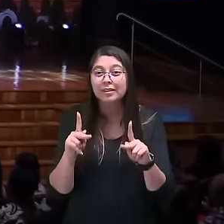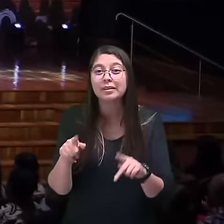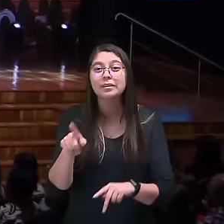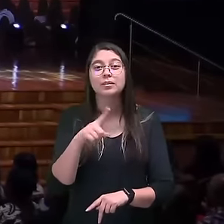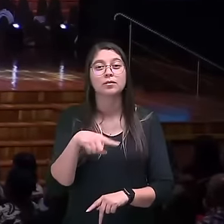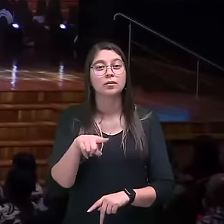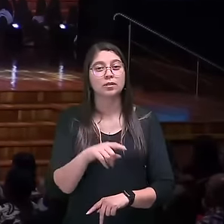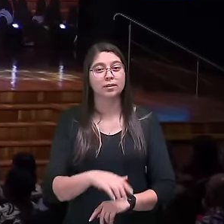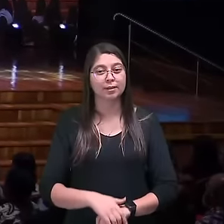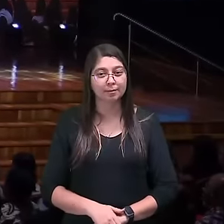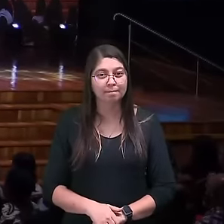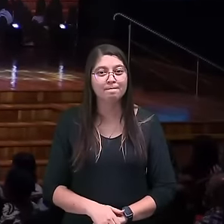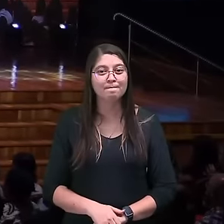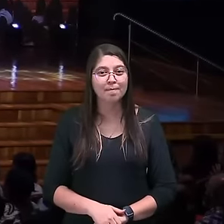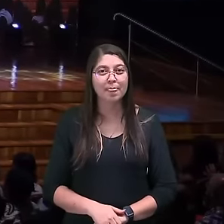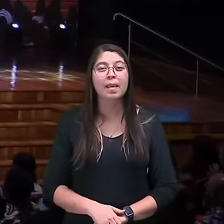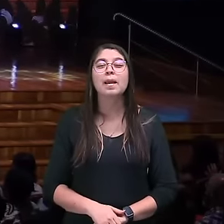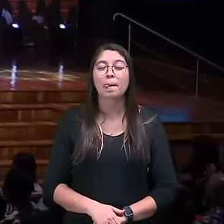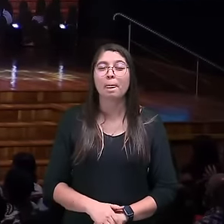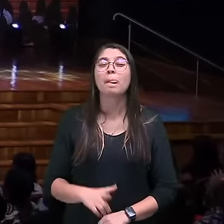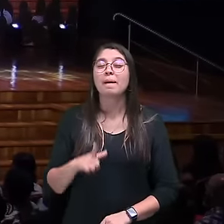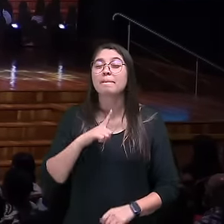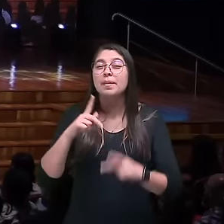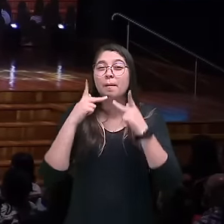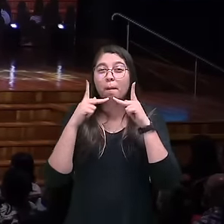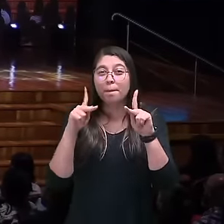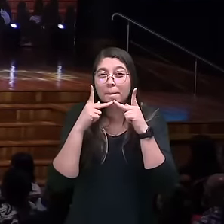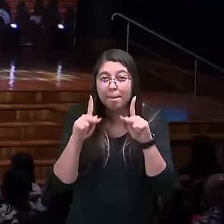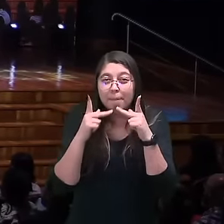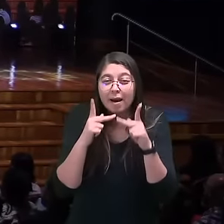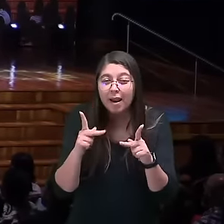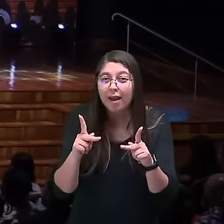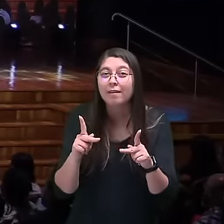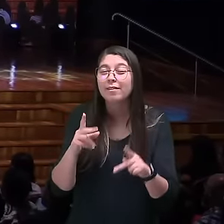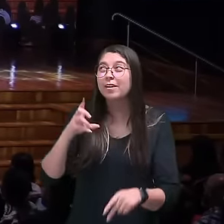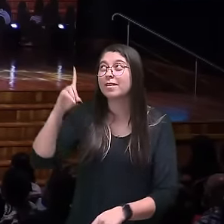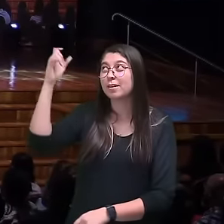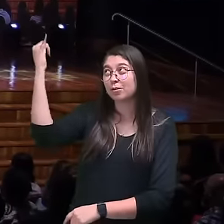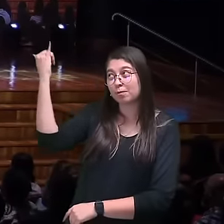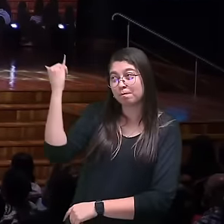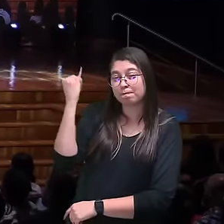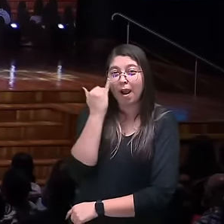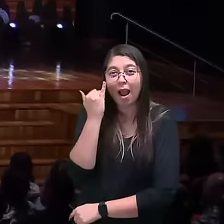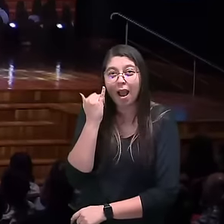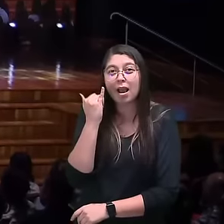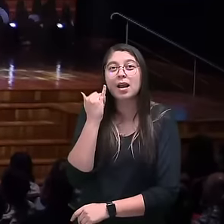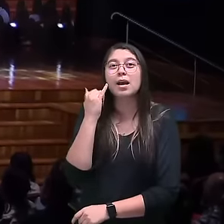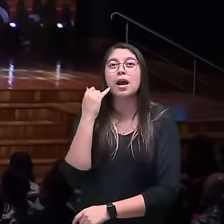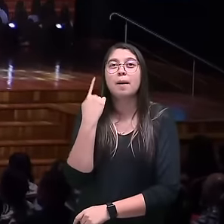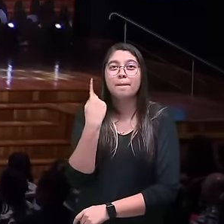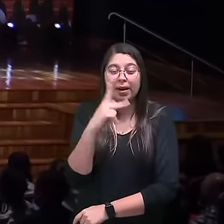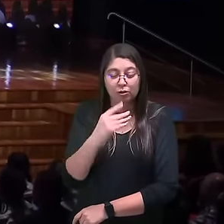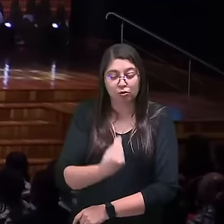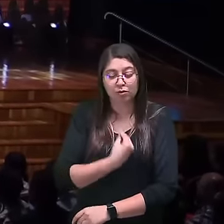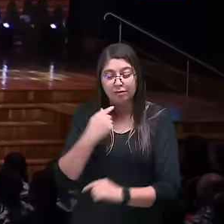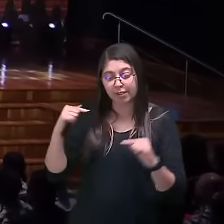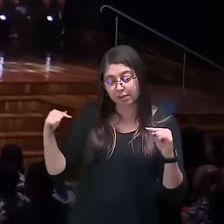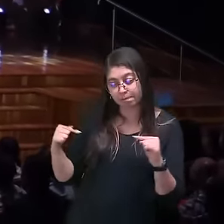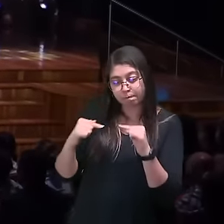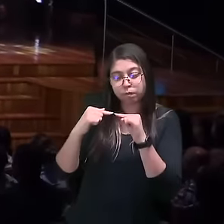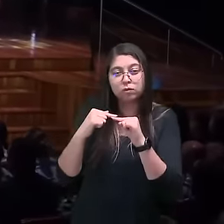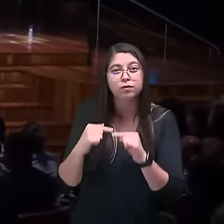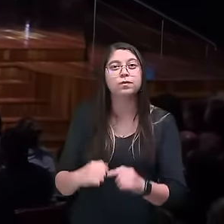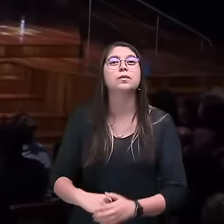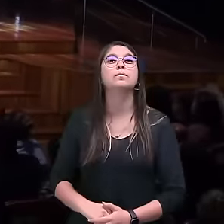você. No, você no entendió. Tengo una palabra. ¿Puedo decir? Tengo una palabra corriendo perto de